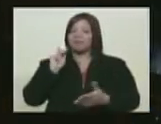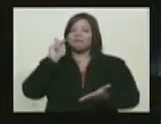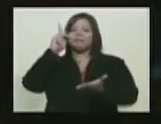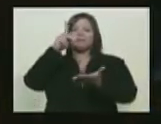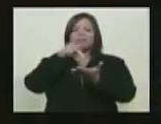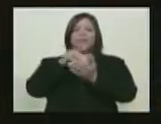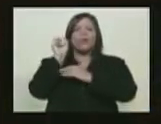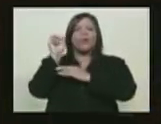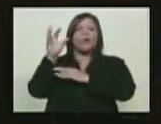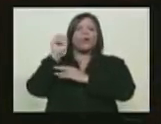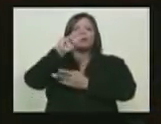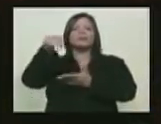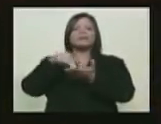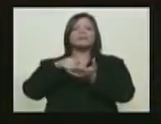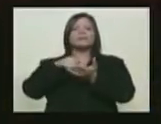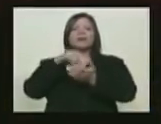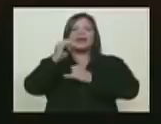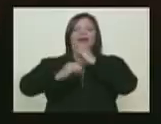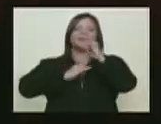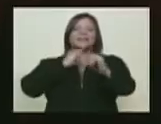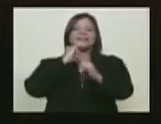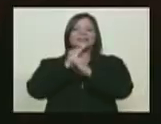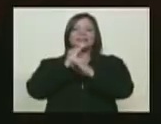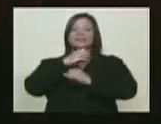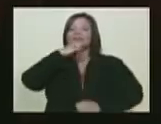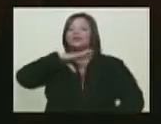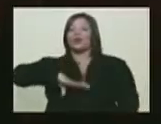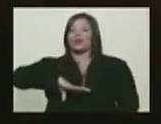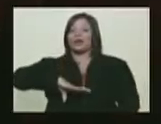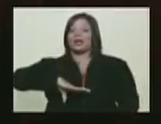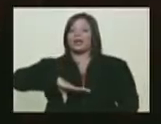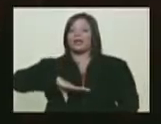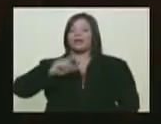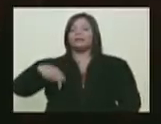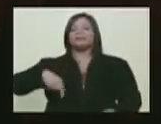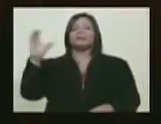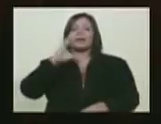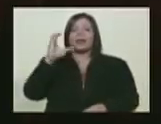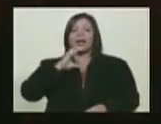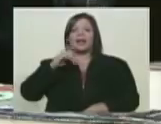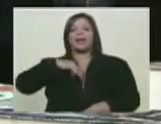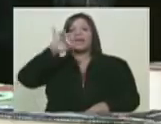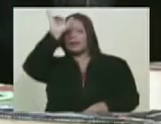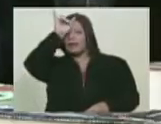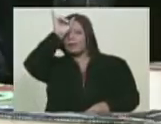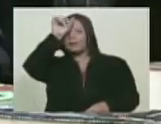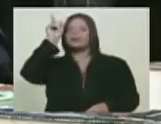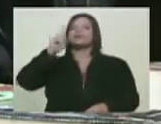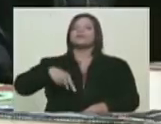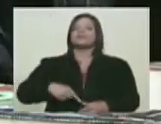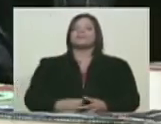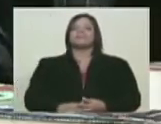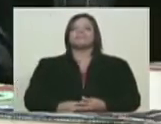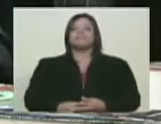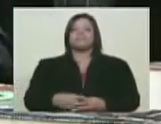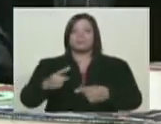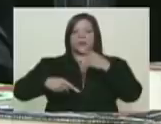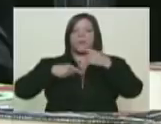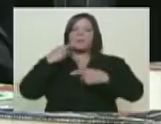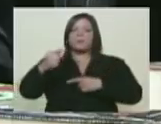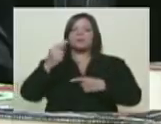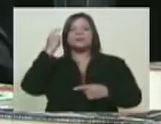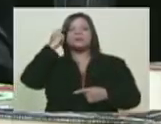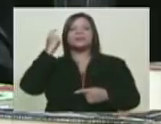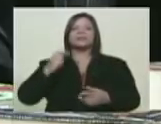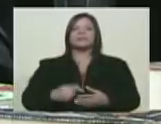al Congreso Nacional e Internacional de Historia que se va a desarrollar en Caracas y en San Felipe, capital del estado de Yaracuy, en los próximos